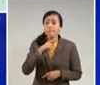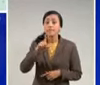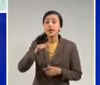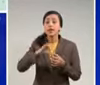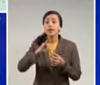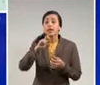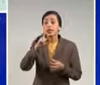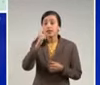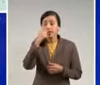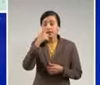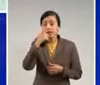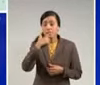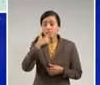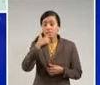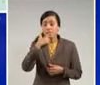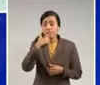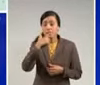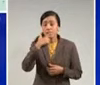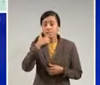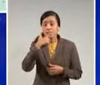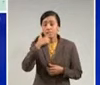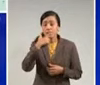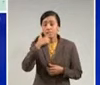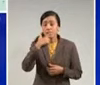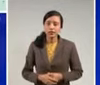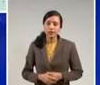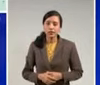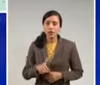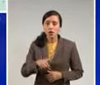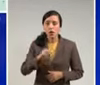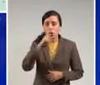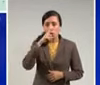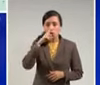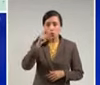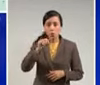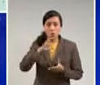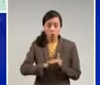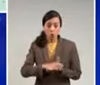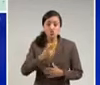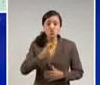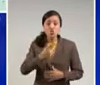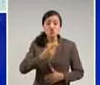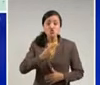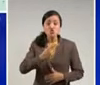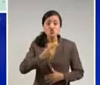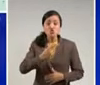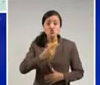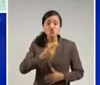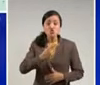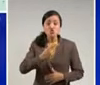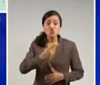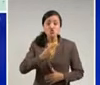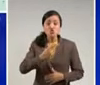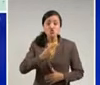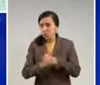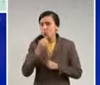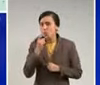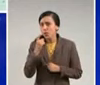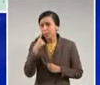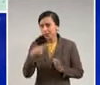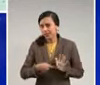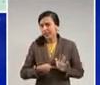Suiza, Alemania, Hong Kong y Noruega. Son los países que han, como se puede ver aquí,